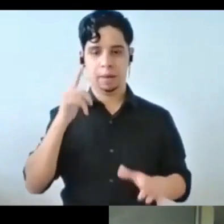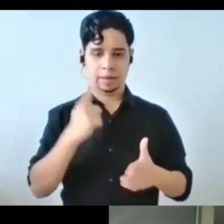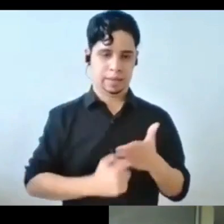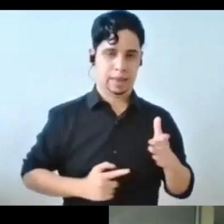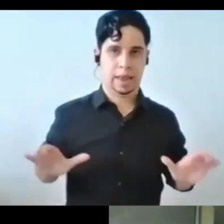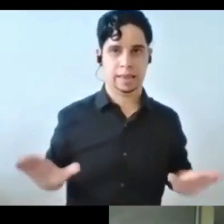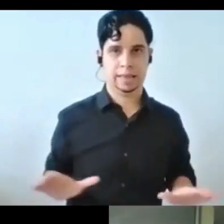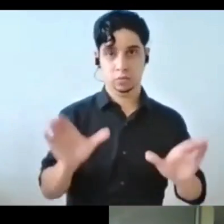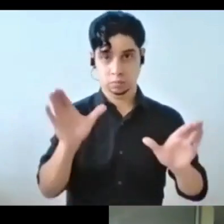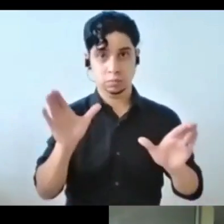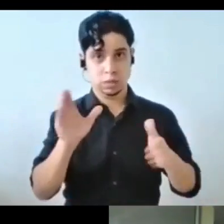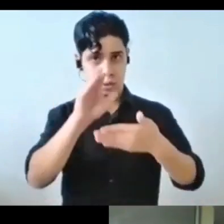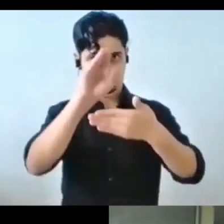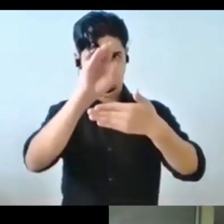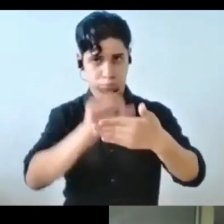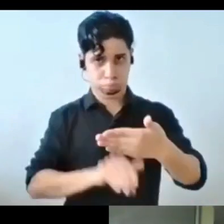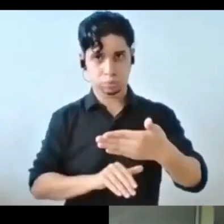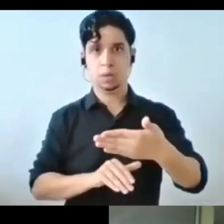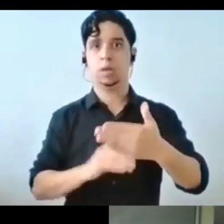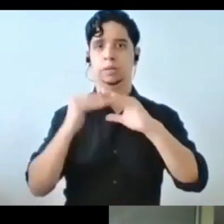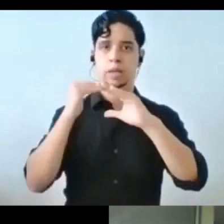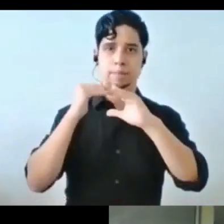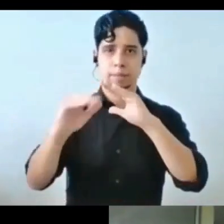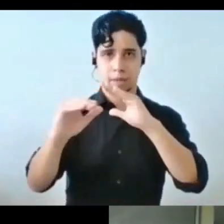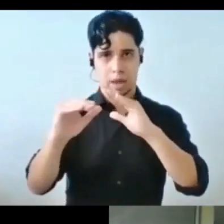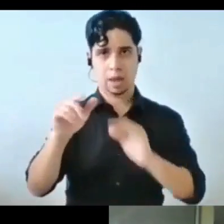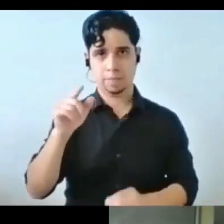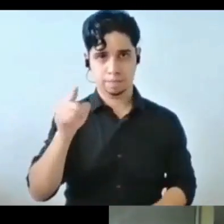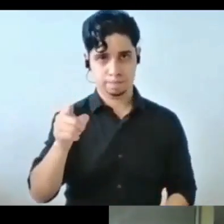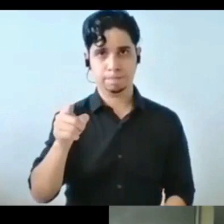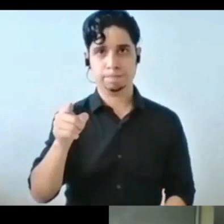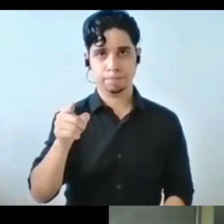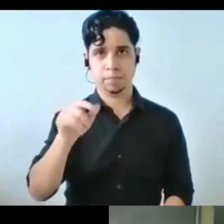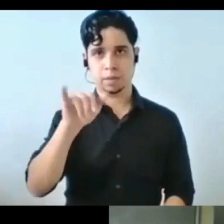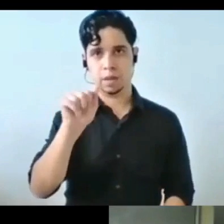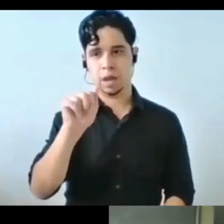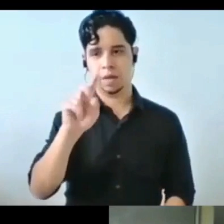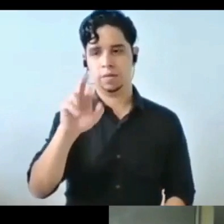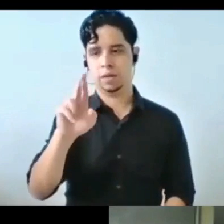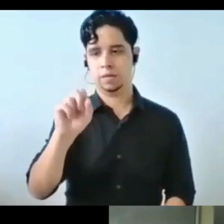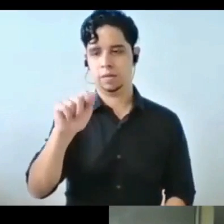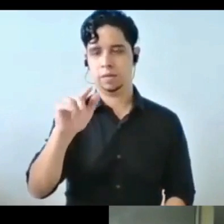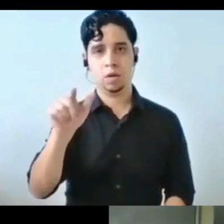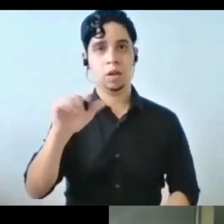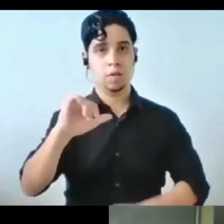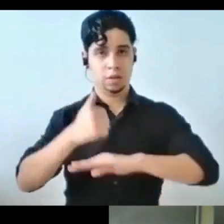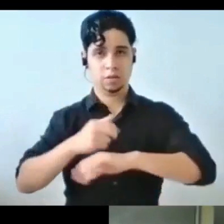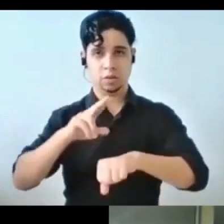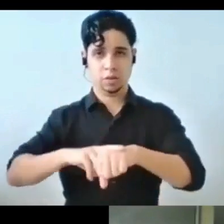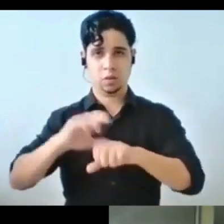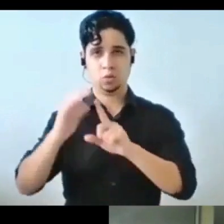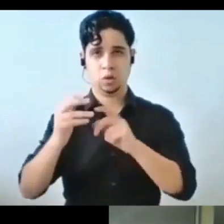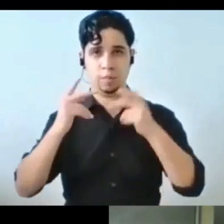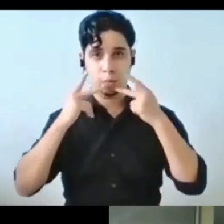así que pues la redacta y se la envía directamente a Javier Santiago en la Fundación Nacional para la Cultura